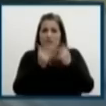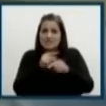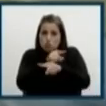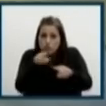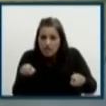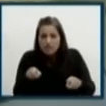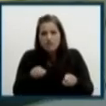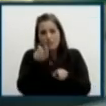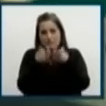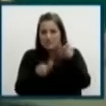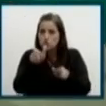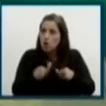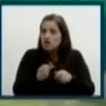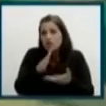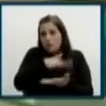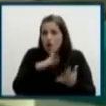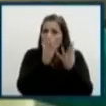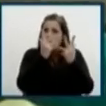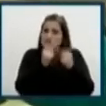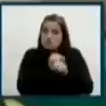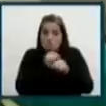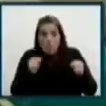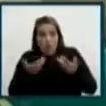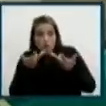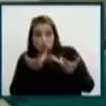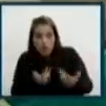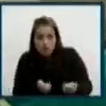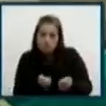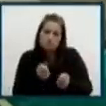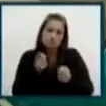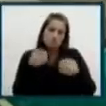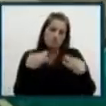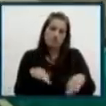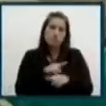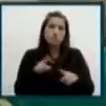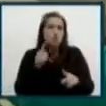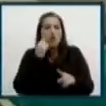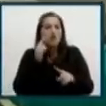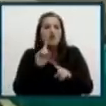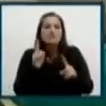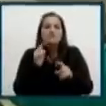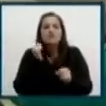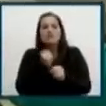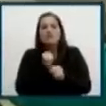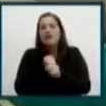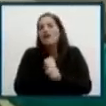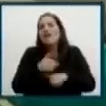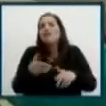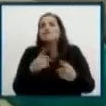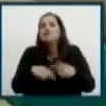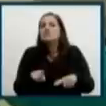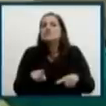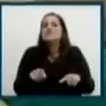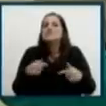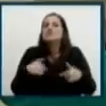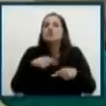ustedes se organicen. Y si podemos ayudar en algo, no me deben nada, porque yo no le voy a preguntar para quién va a trabajar en política, si es que va a trabajar, ¿entendés? Creo que hay